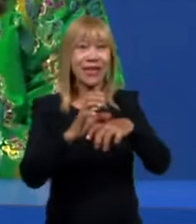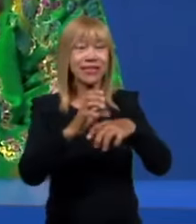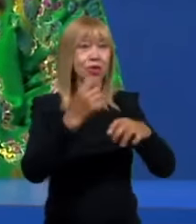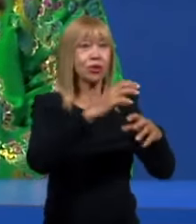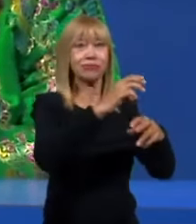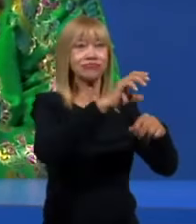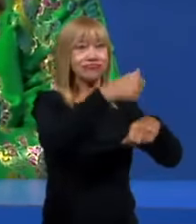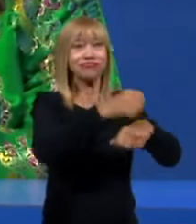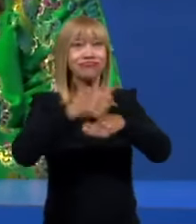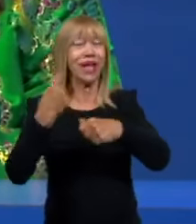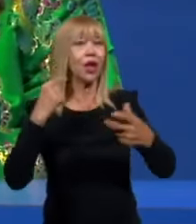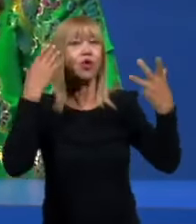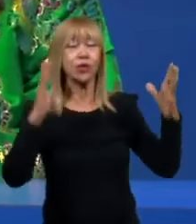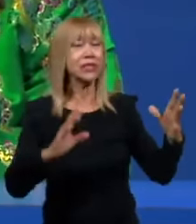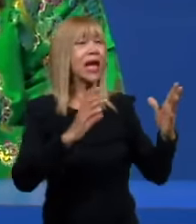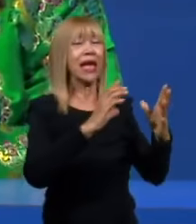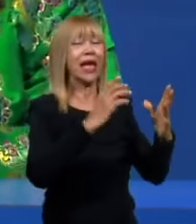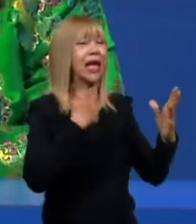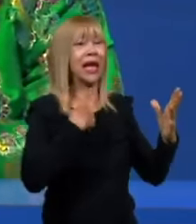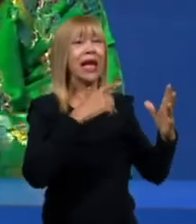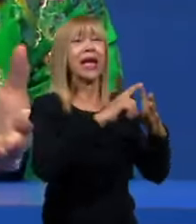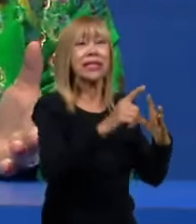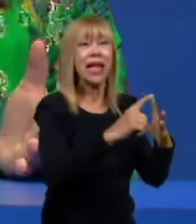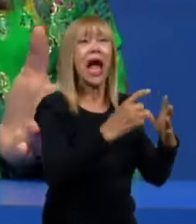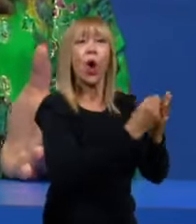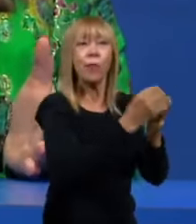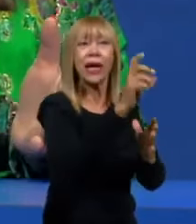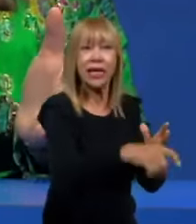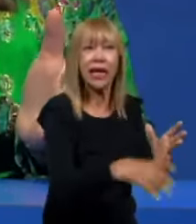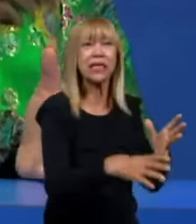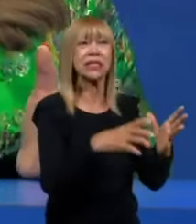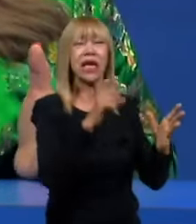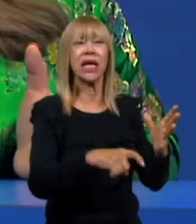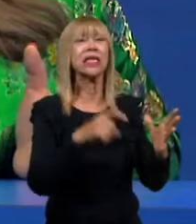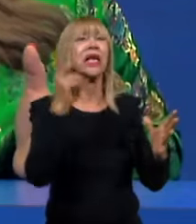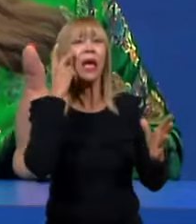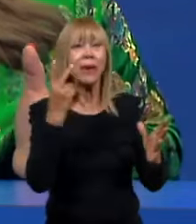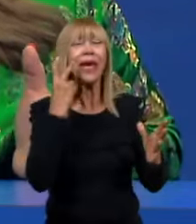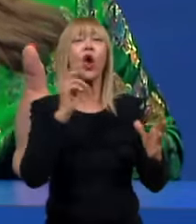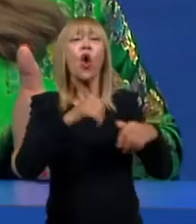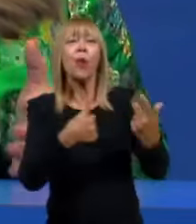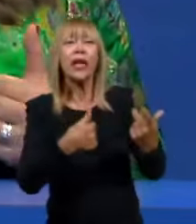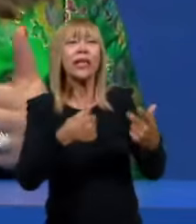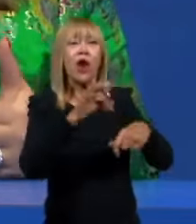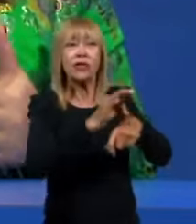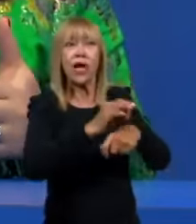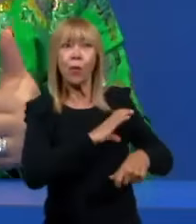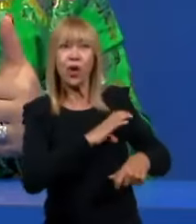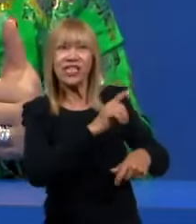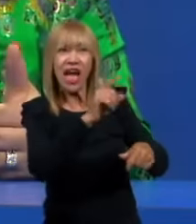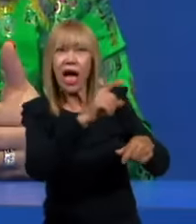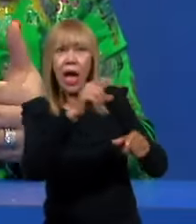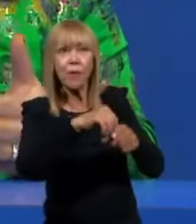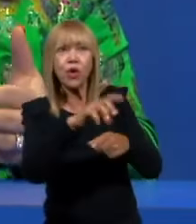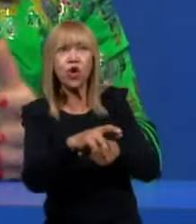de armas, no sale la compra de chalecos antibalas. La gente tiene que ver cómo están los cuarteles de la policía en Puerto Rico. ¿Cómo le vamos